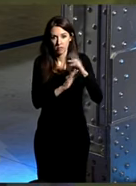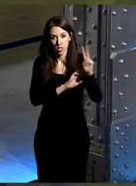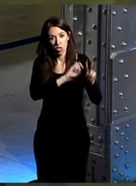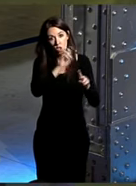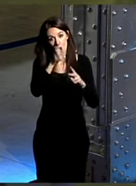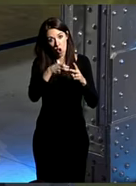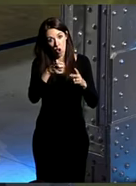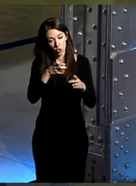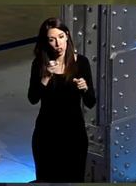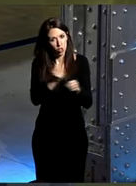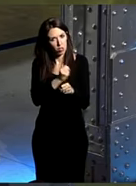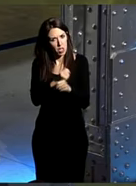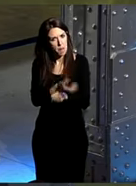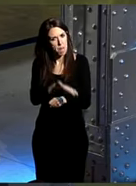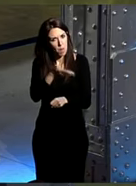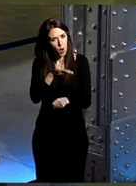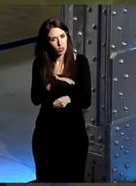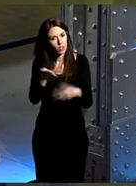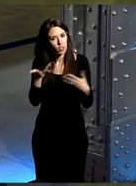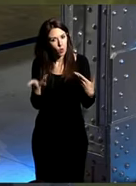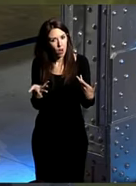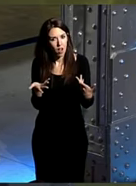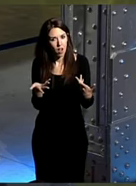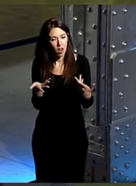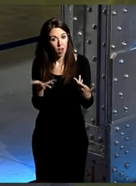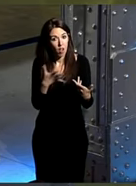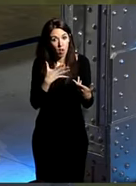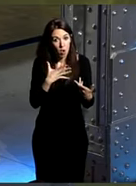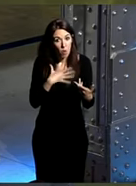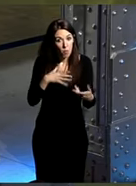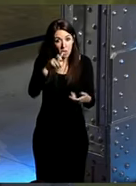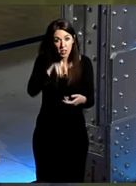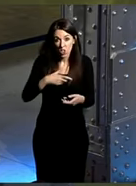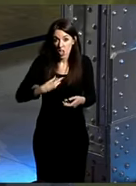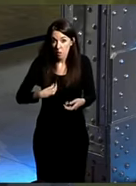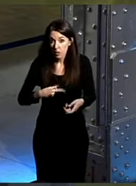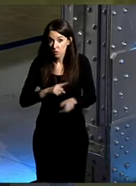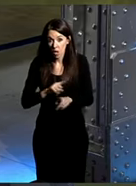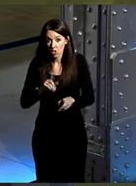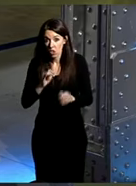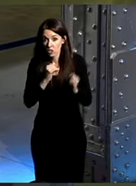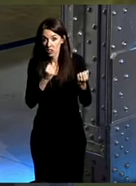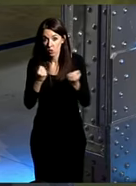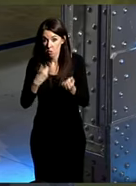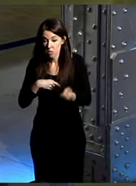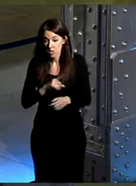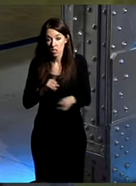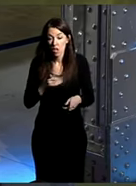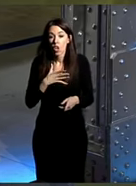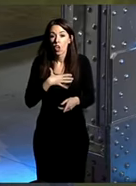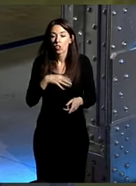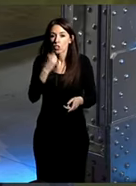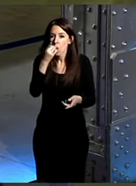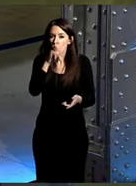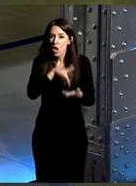otra tarea igualmente importante, que es esa, que a lo mejor no la tiene que hacer la misma persona, ni siquiera la misma institución, que es cuando